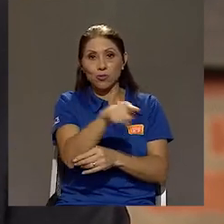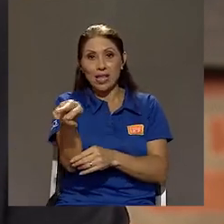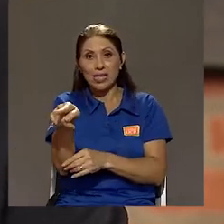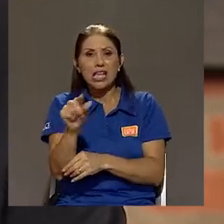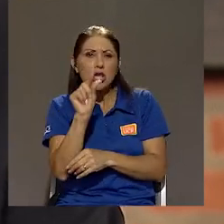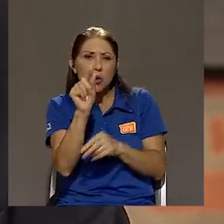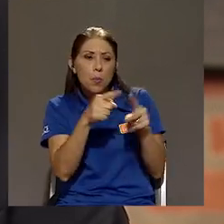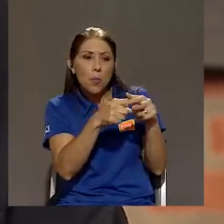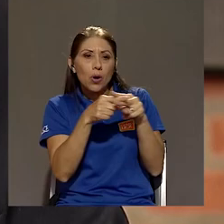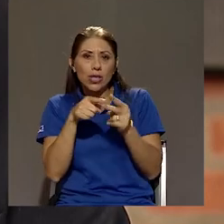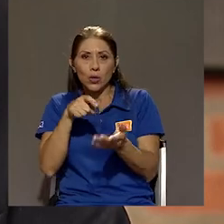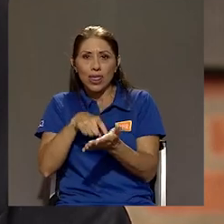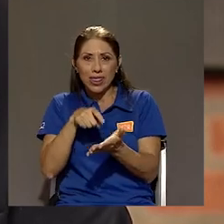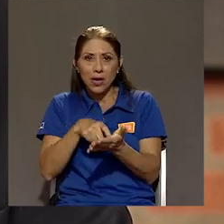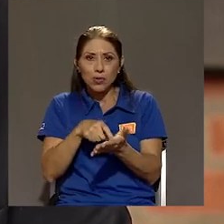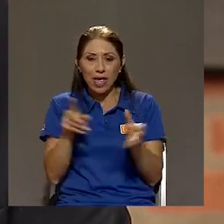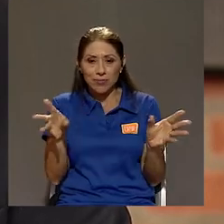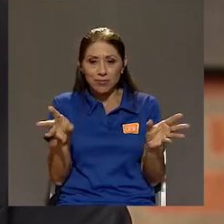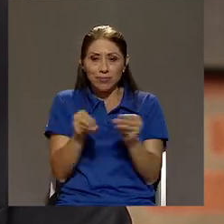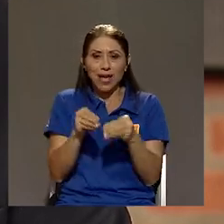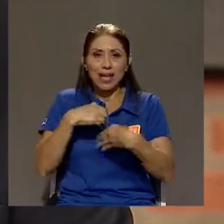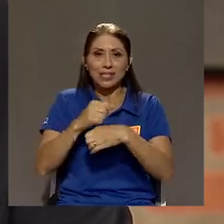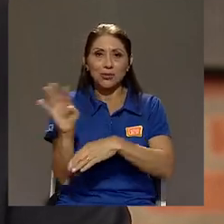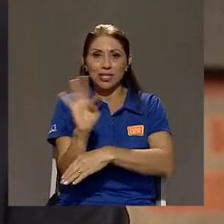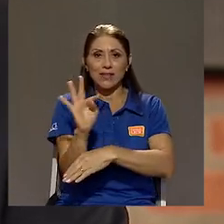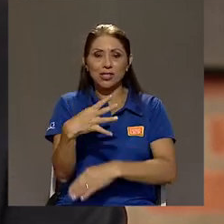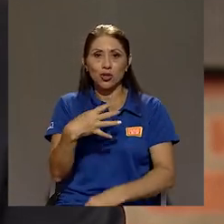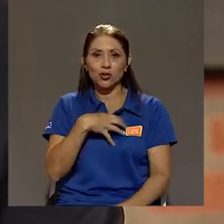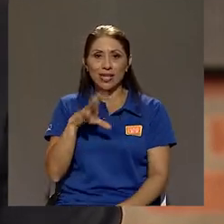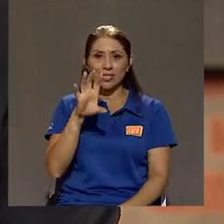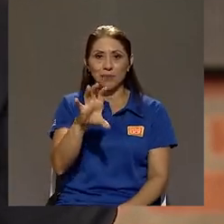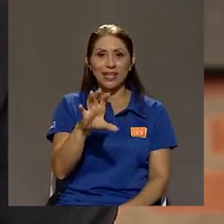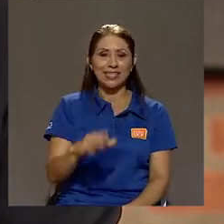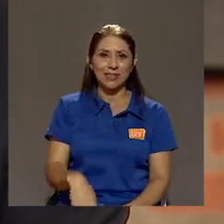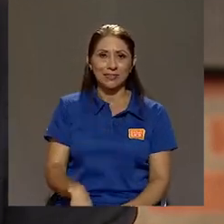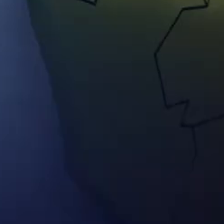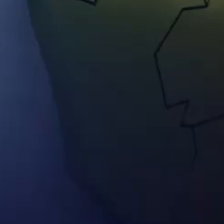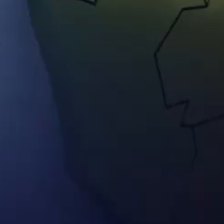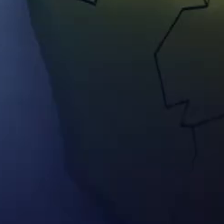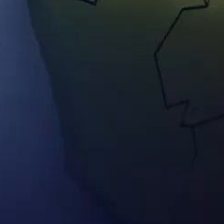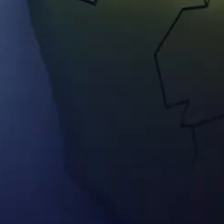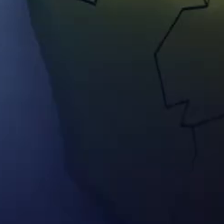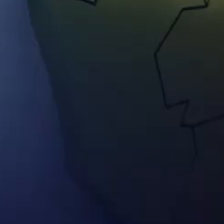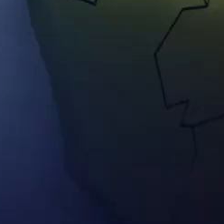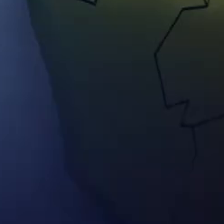pagan y un poquito de deuda que asumen, hacemos la televisión que ustedes se merecen.